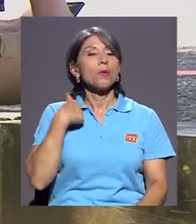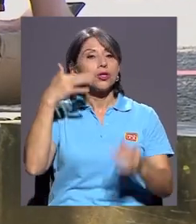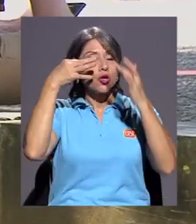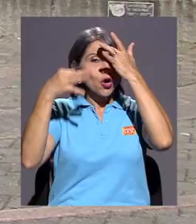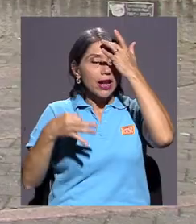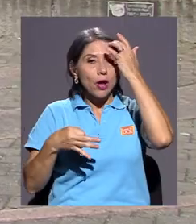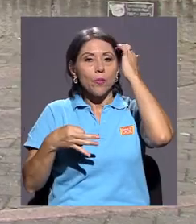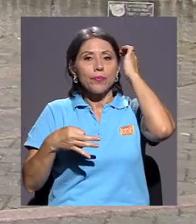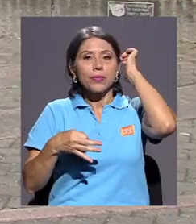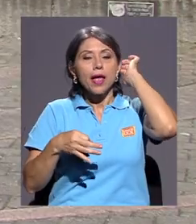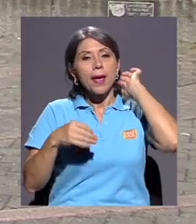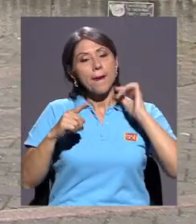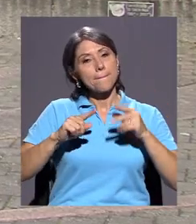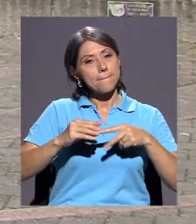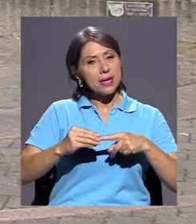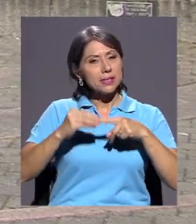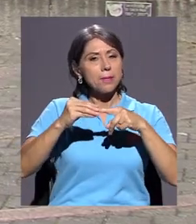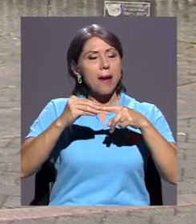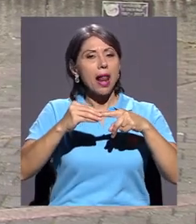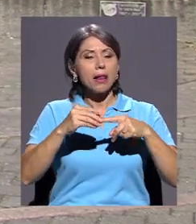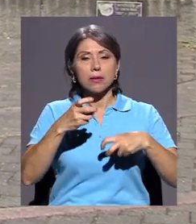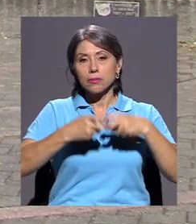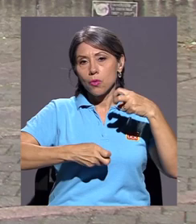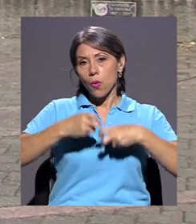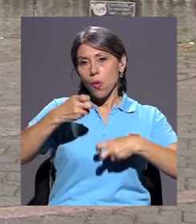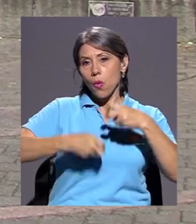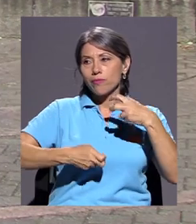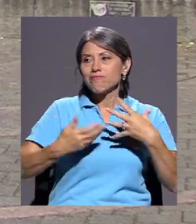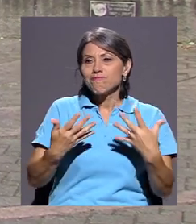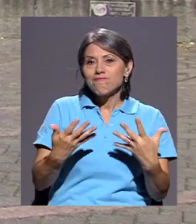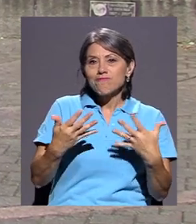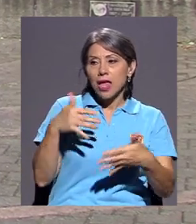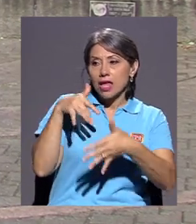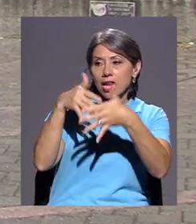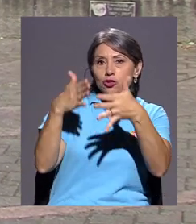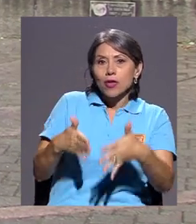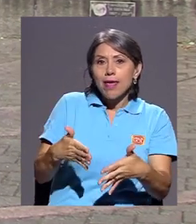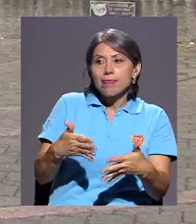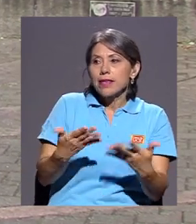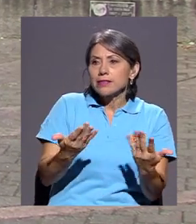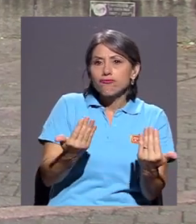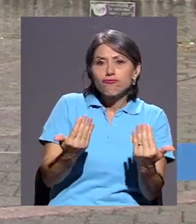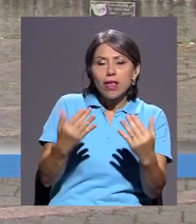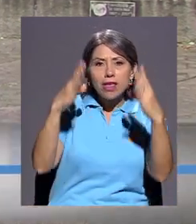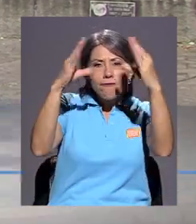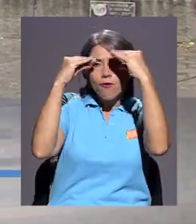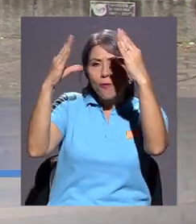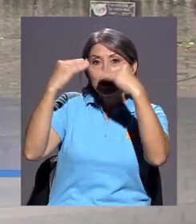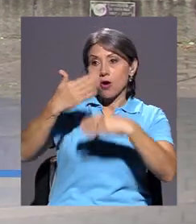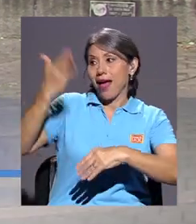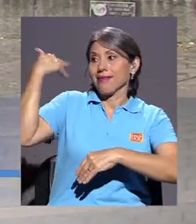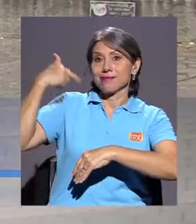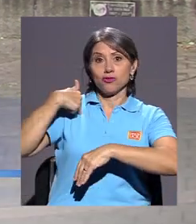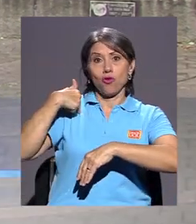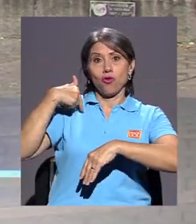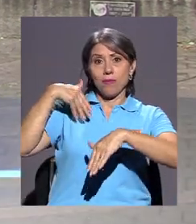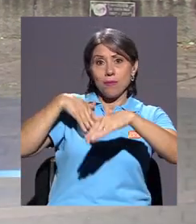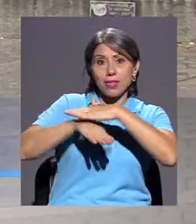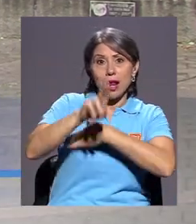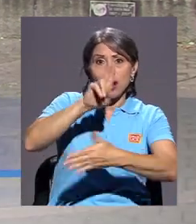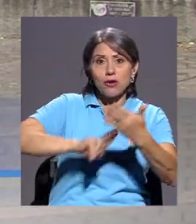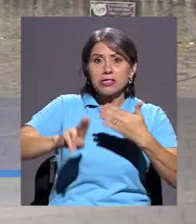Yo creo que la principal complicación es que la información que tienen los estudiantes disponibles, o bueno, que yo tenía disponible al momento